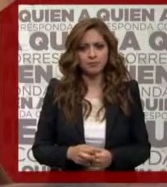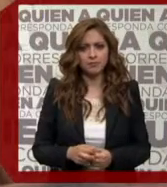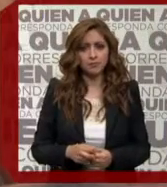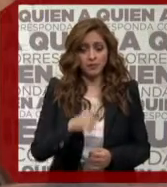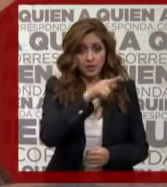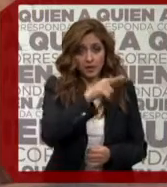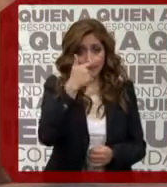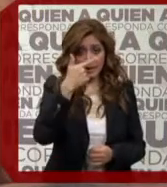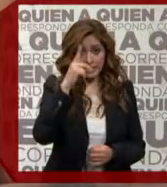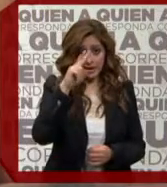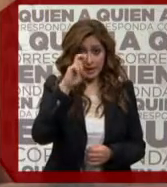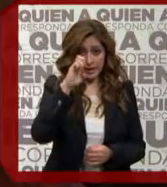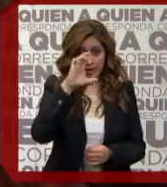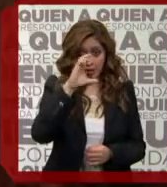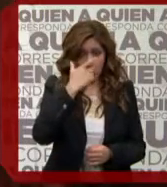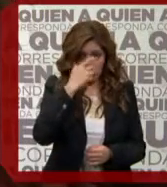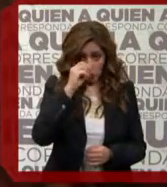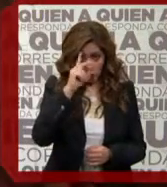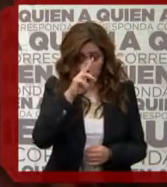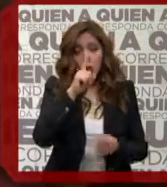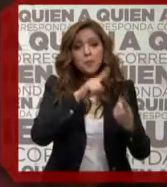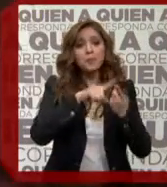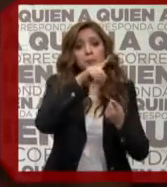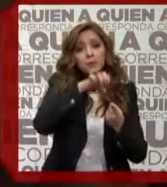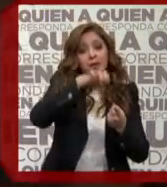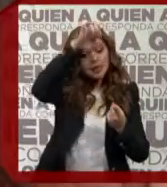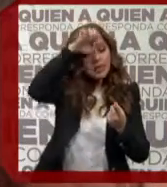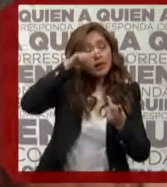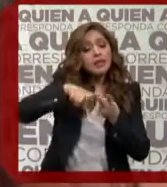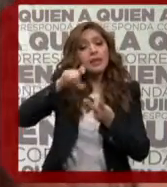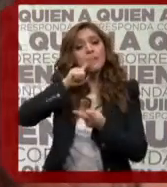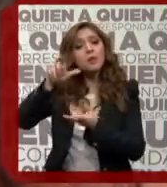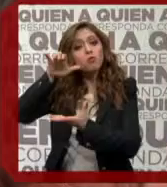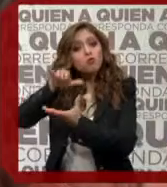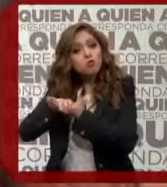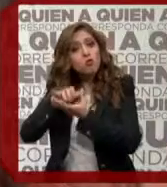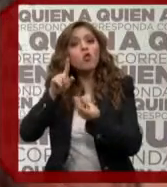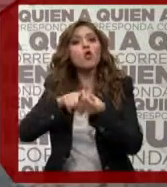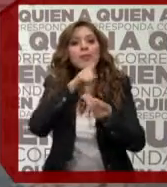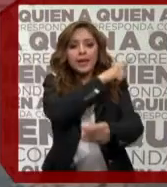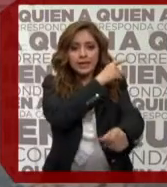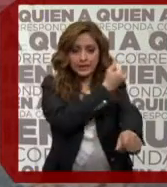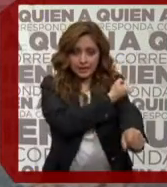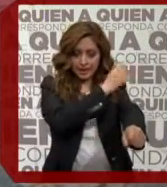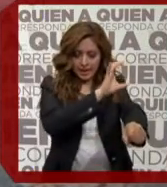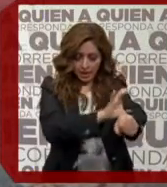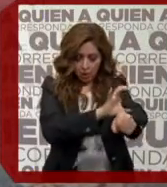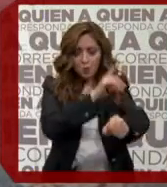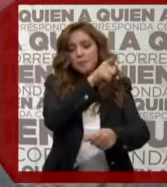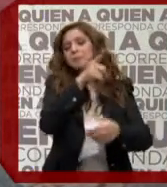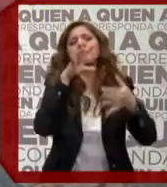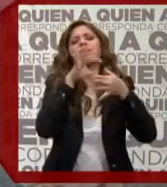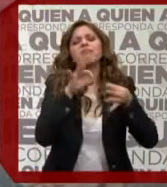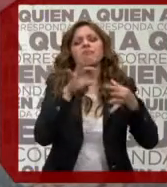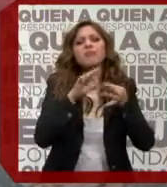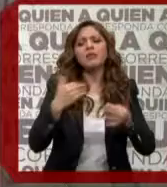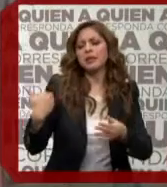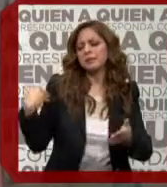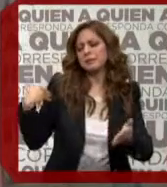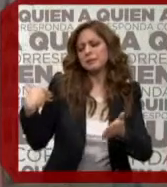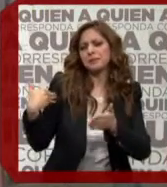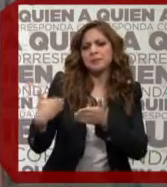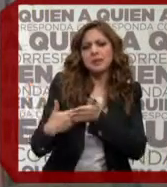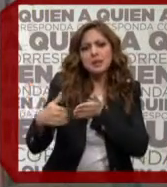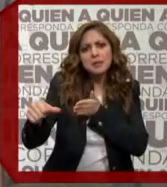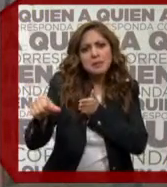Don Gregorio es una persona de la tercera edad que vive con su esposa en la delegación istacalco y cuenta que desde hace unos meses